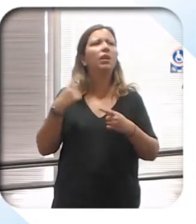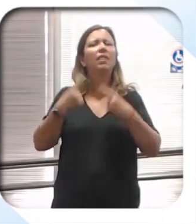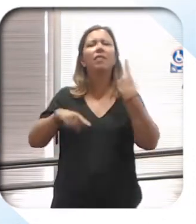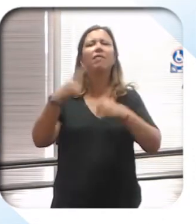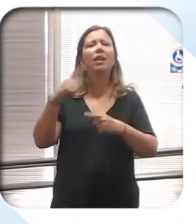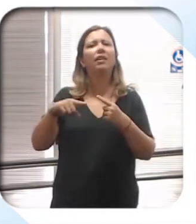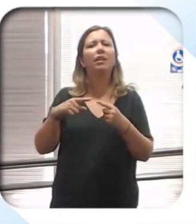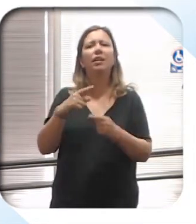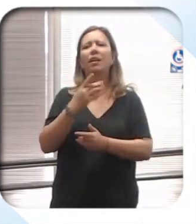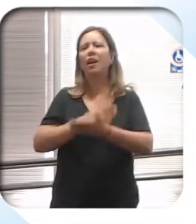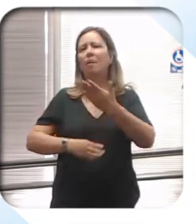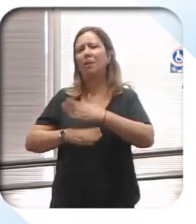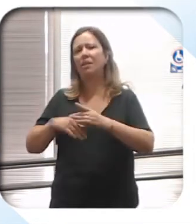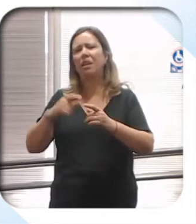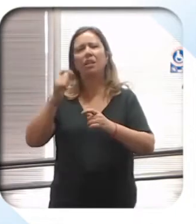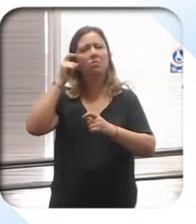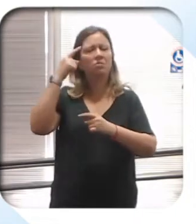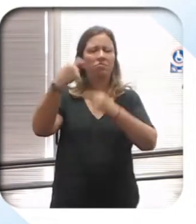de discapacidades.